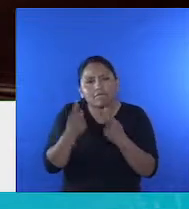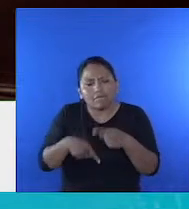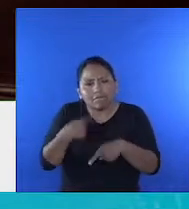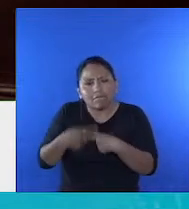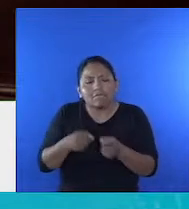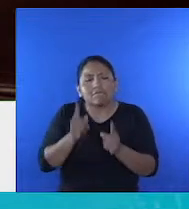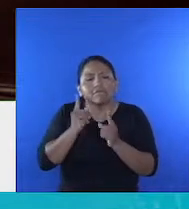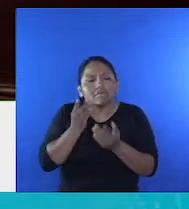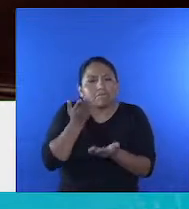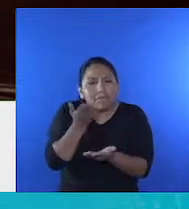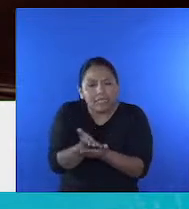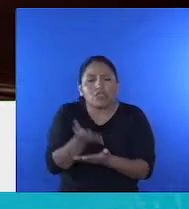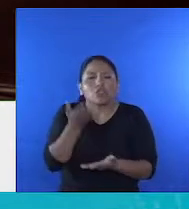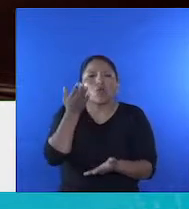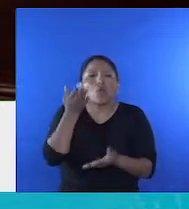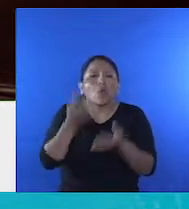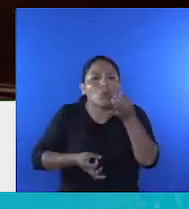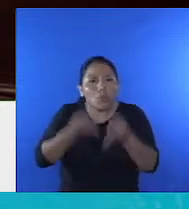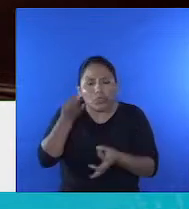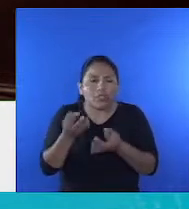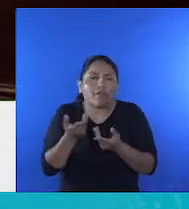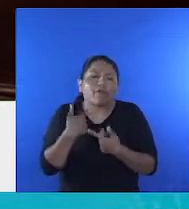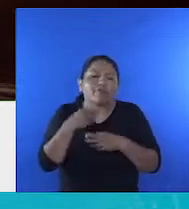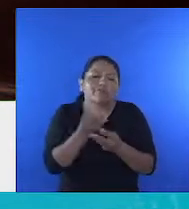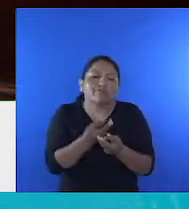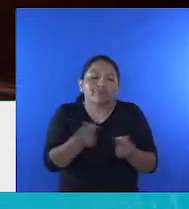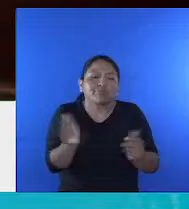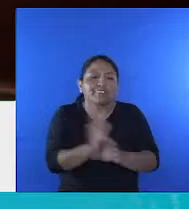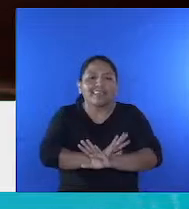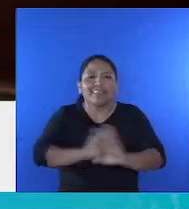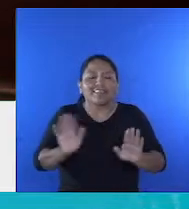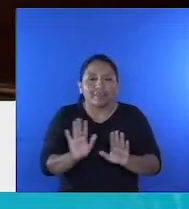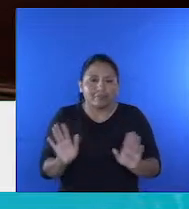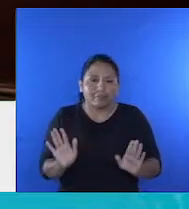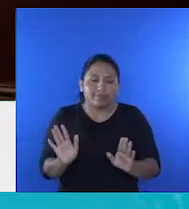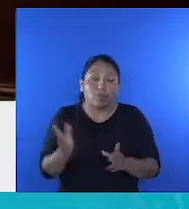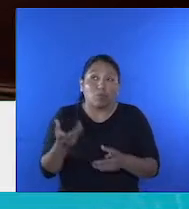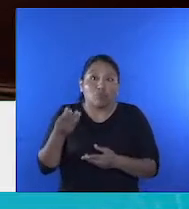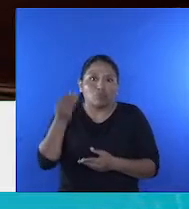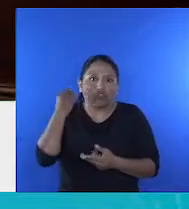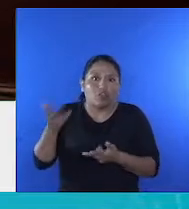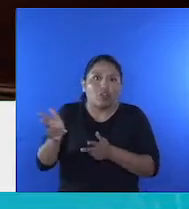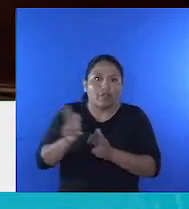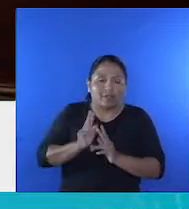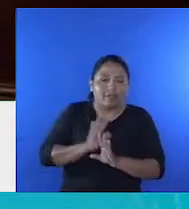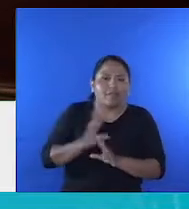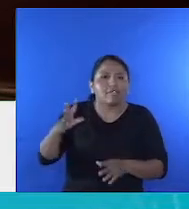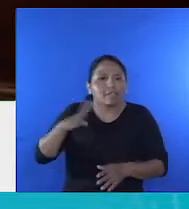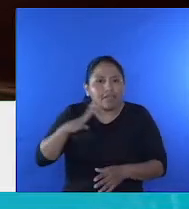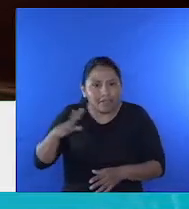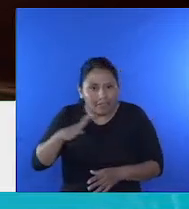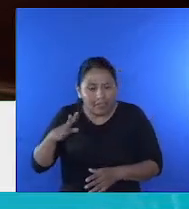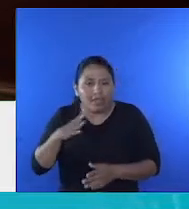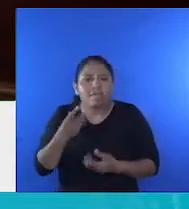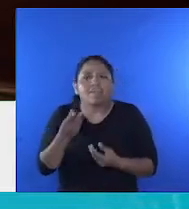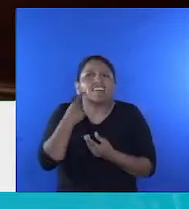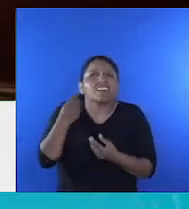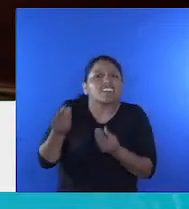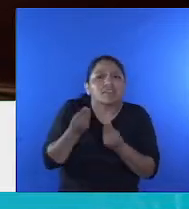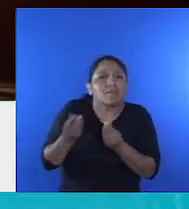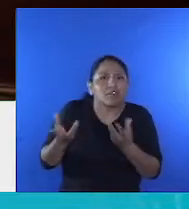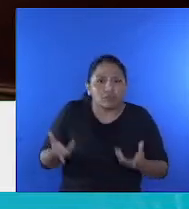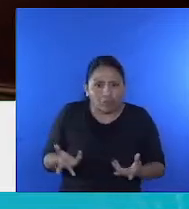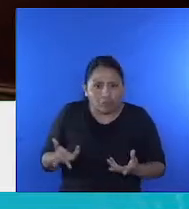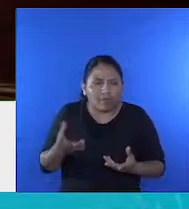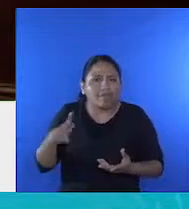pidiendo justicia, ¿no? Y no podemos dar vuelta a la página como muchos nos dicen, porque obviamente falta todavía para saber qué pasó y falta